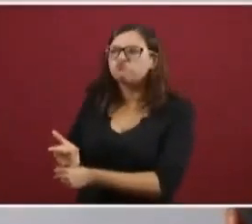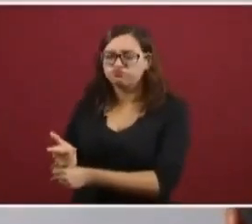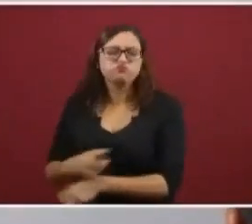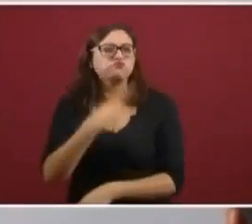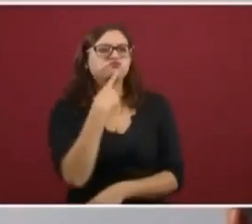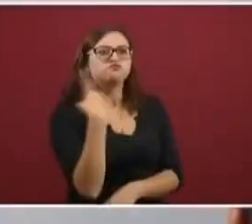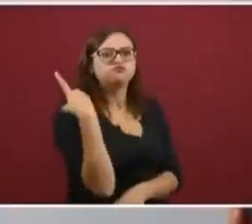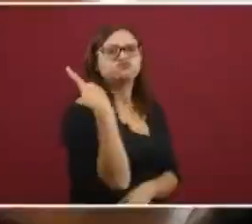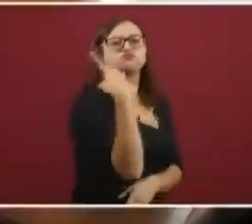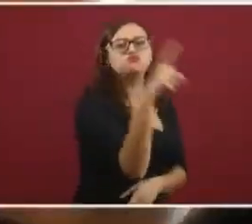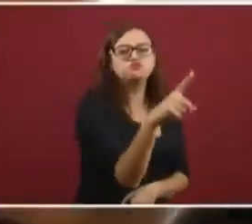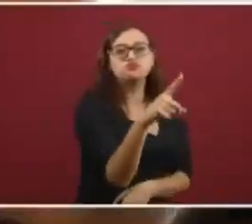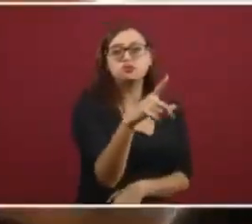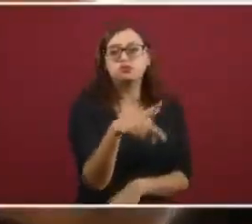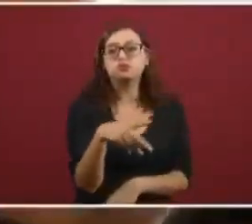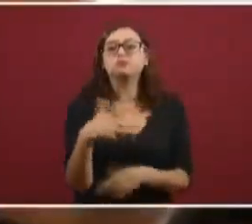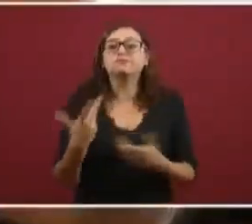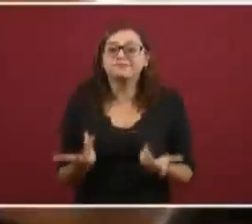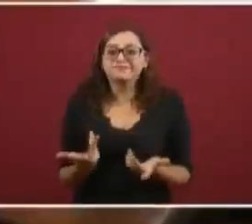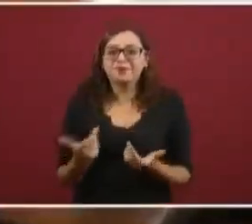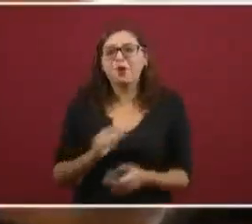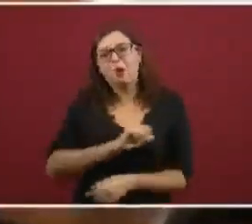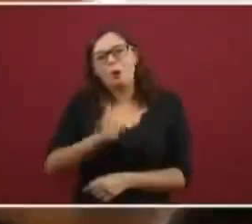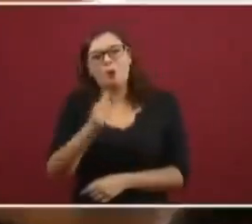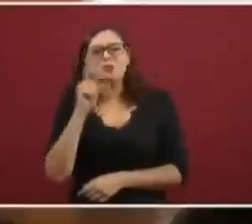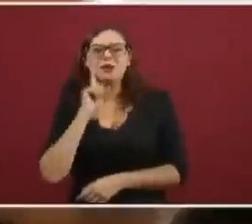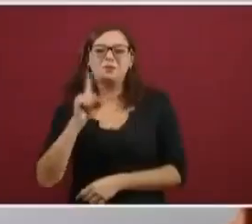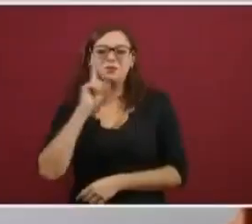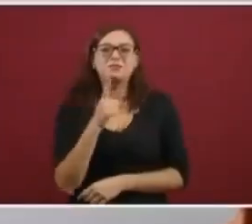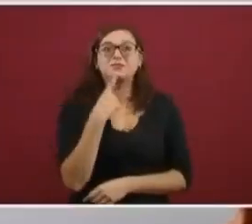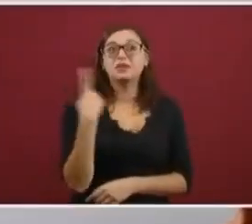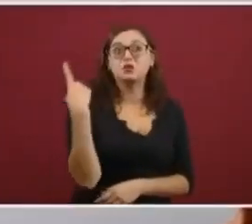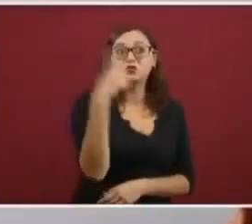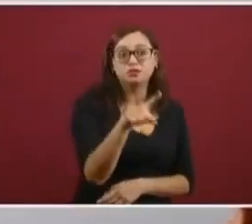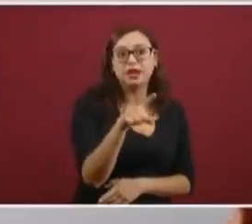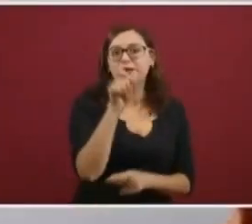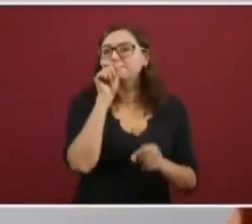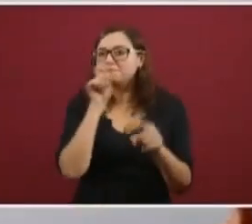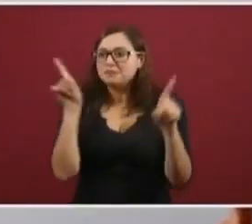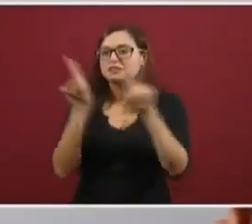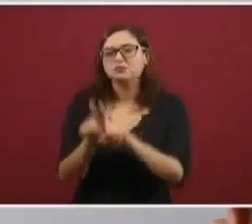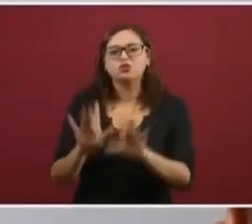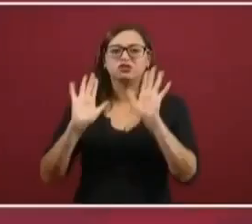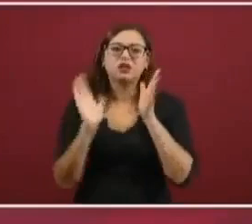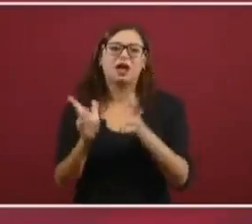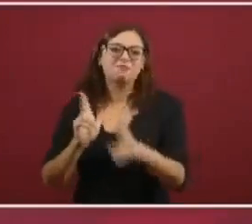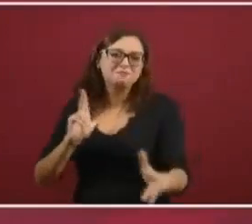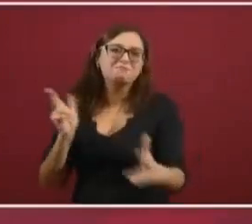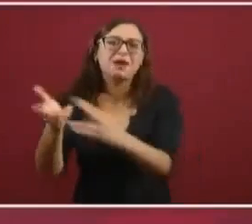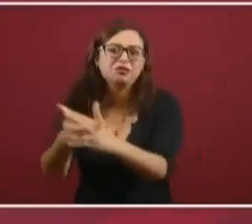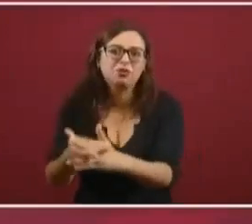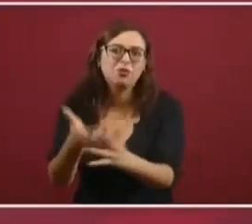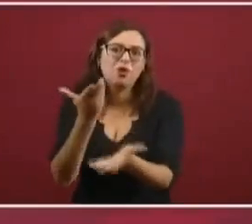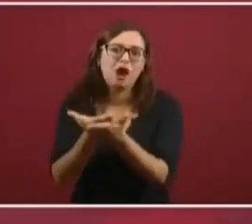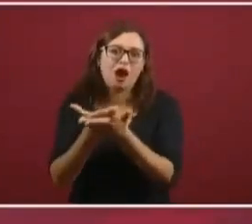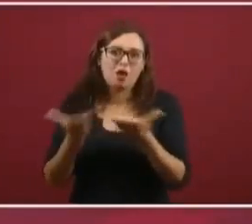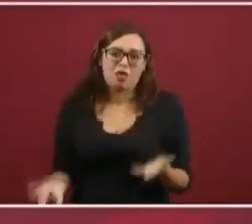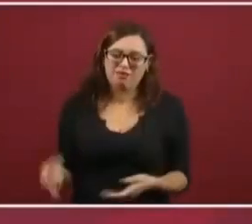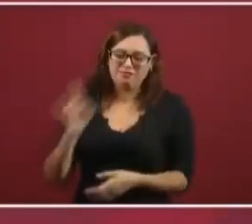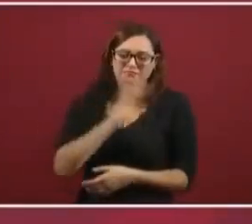mismo activo fue asesinada por haber denunciado esto quiere su apoyo Gracias este vamos a